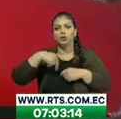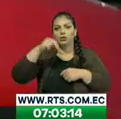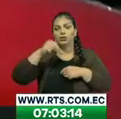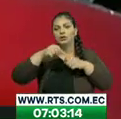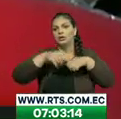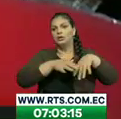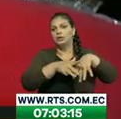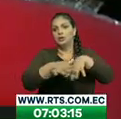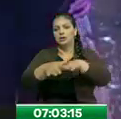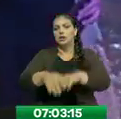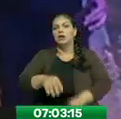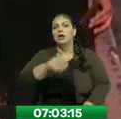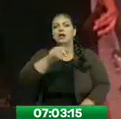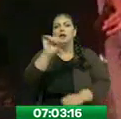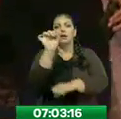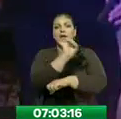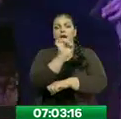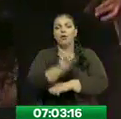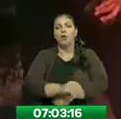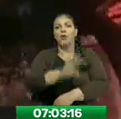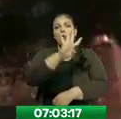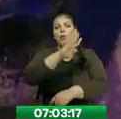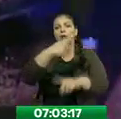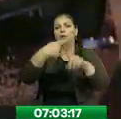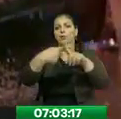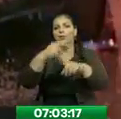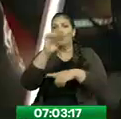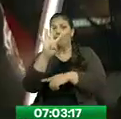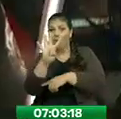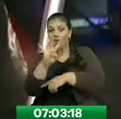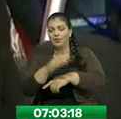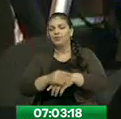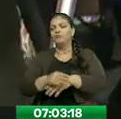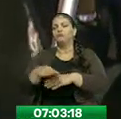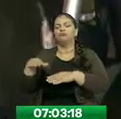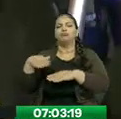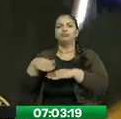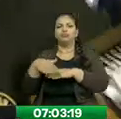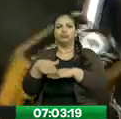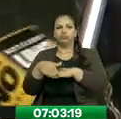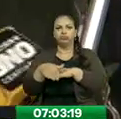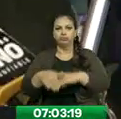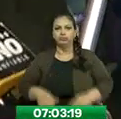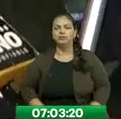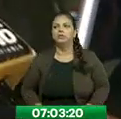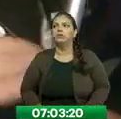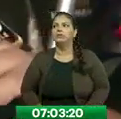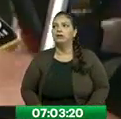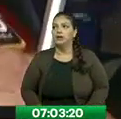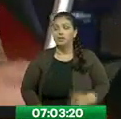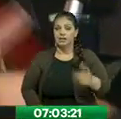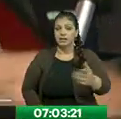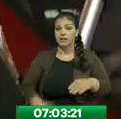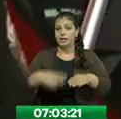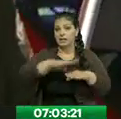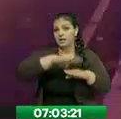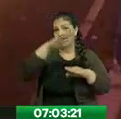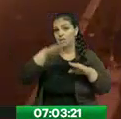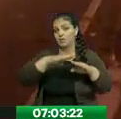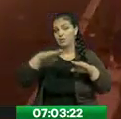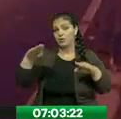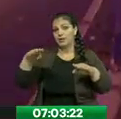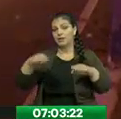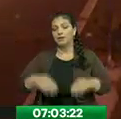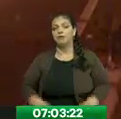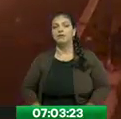en sentido contrario chocó contra una camioneta. Como se puede observar, ha sido evidente